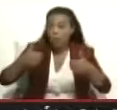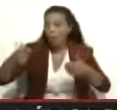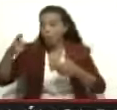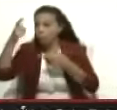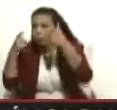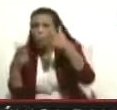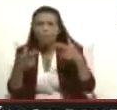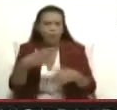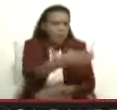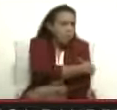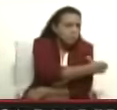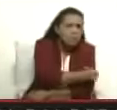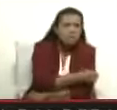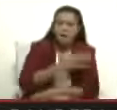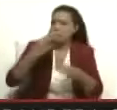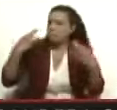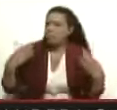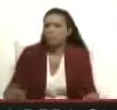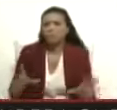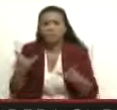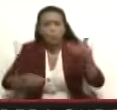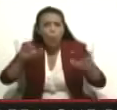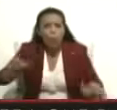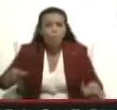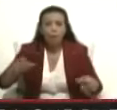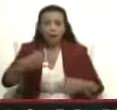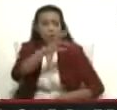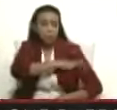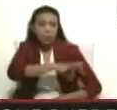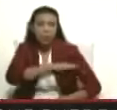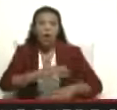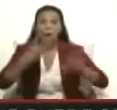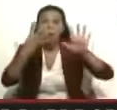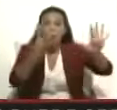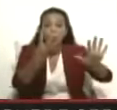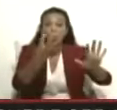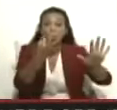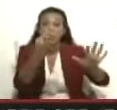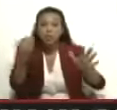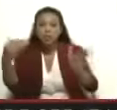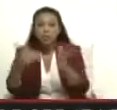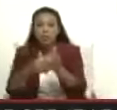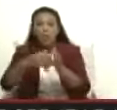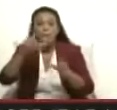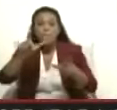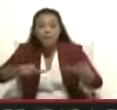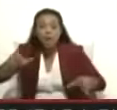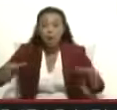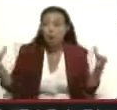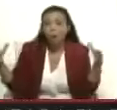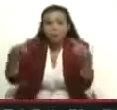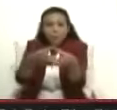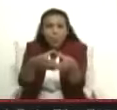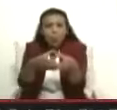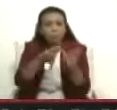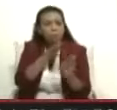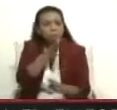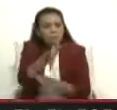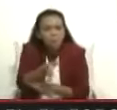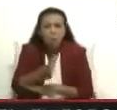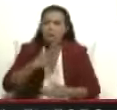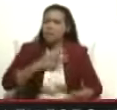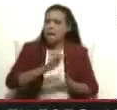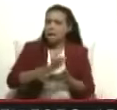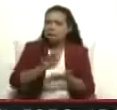políticos, organizaciones políticas, a todos los gremios, más de 800.000 organizaciones pasaron por aquí